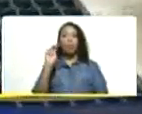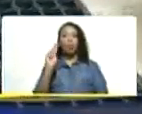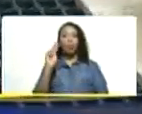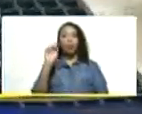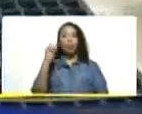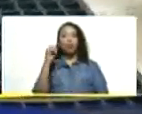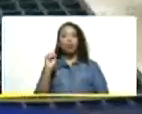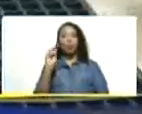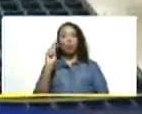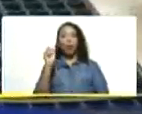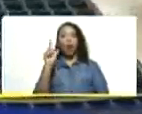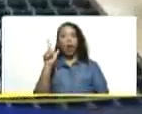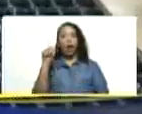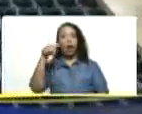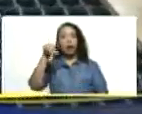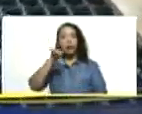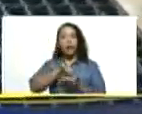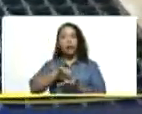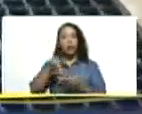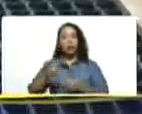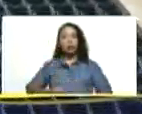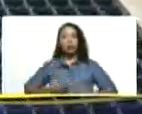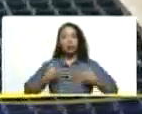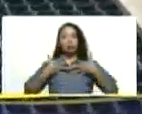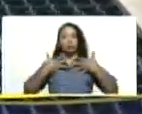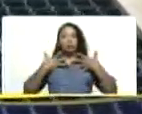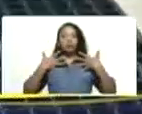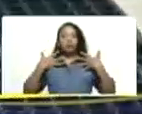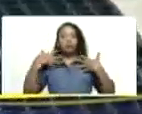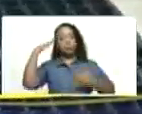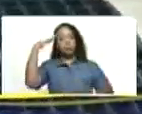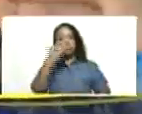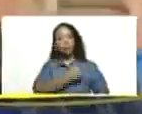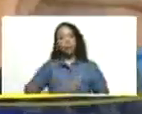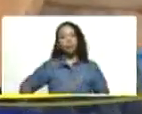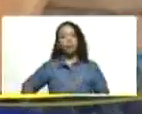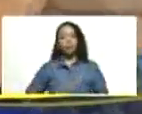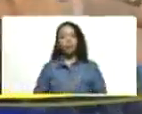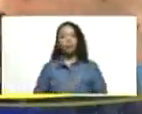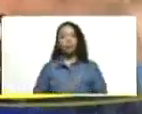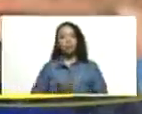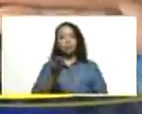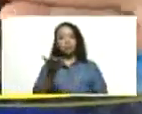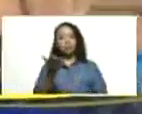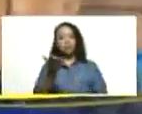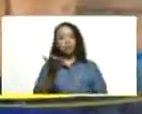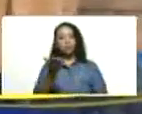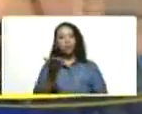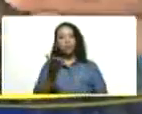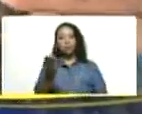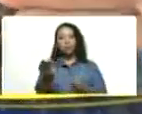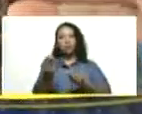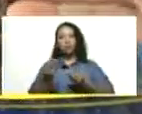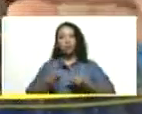Este centro está inspirado, mi comandante presidente, en lo que usted nos ha